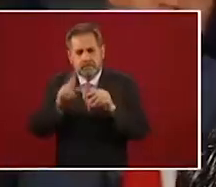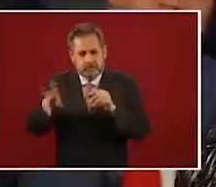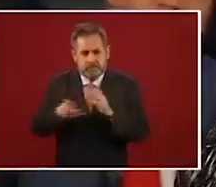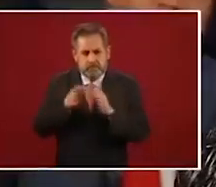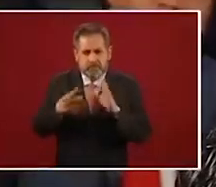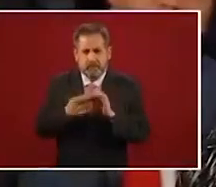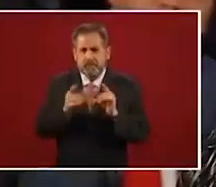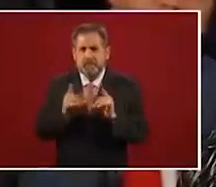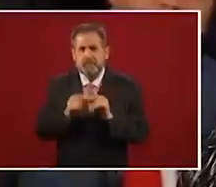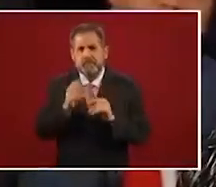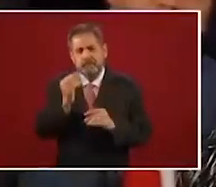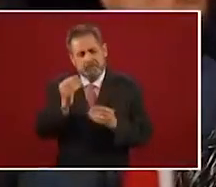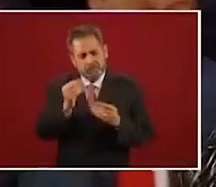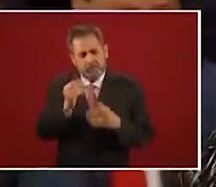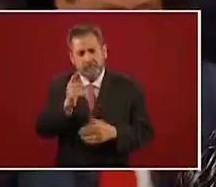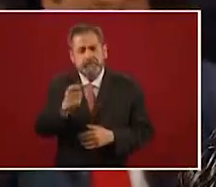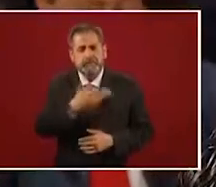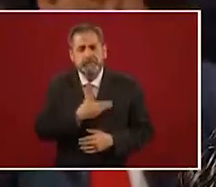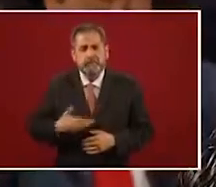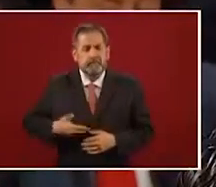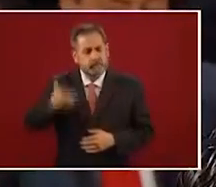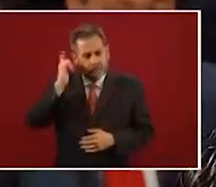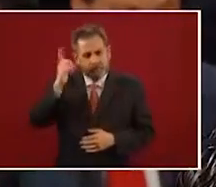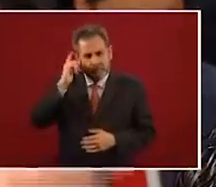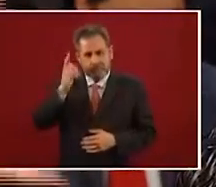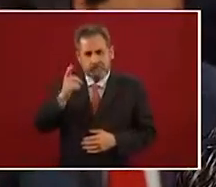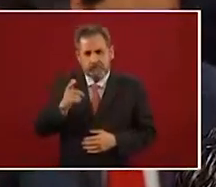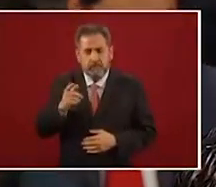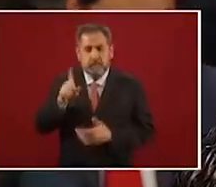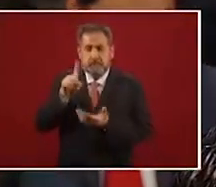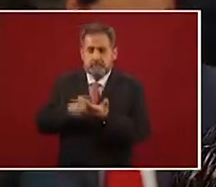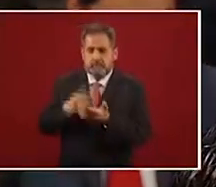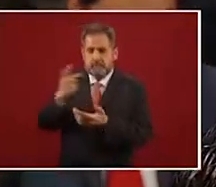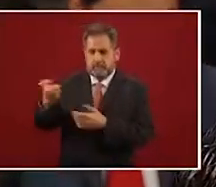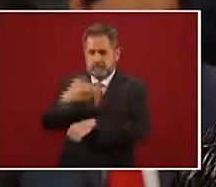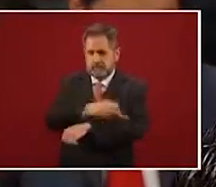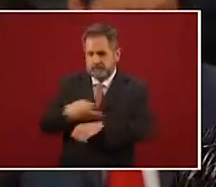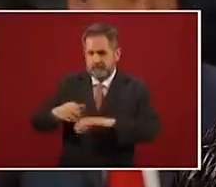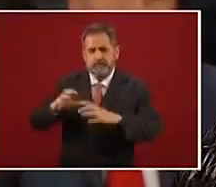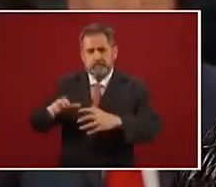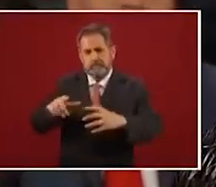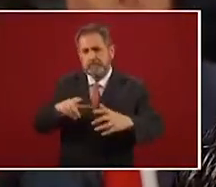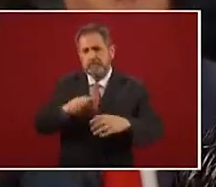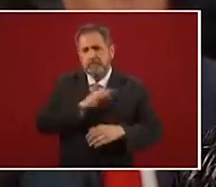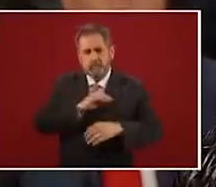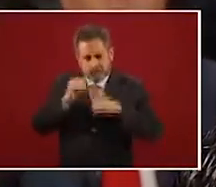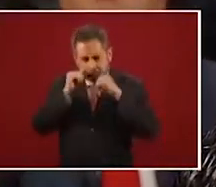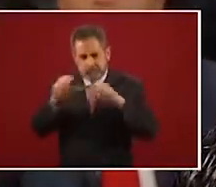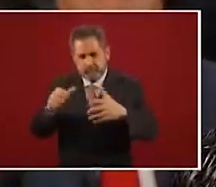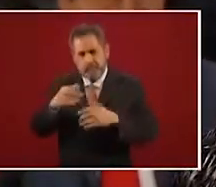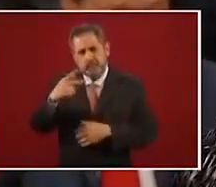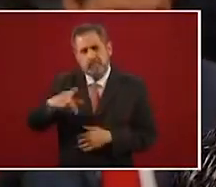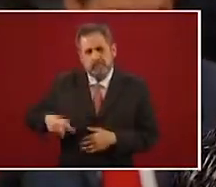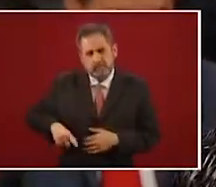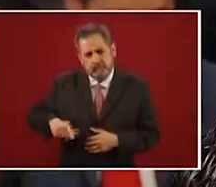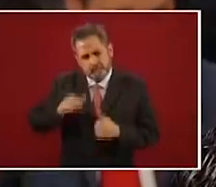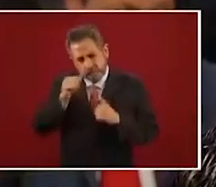reafirmar únicamente, presidente, ojalá que esas 1.200 familias pudieran ser atendidas por su